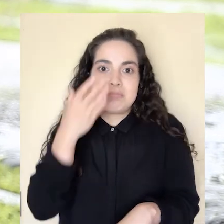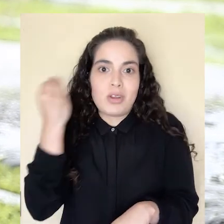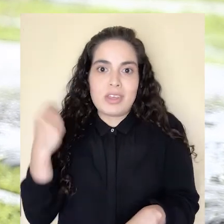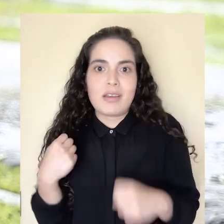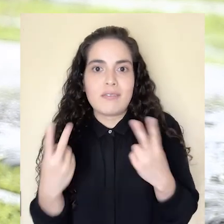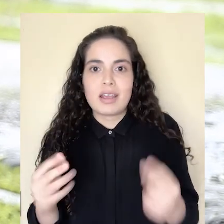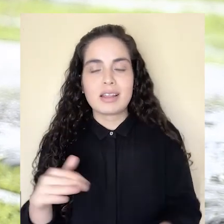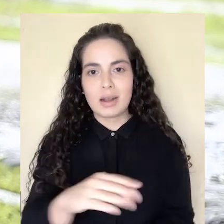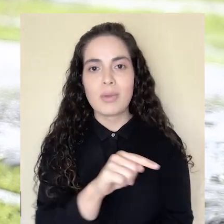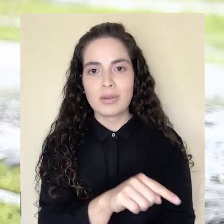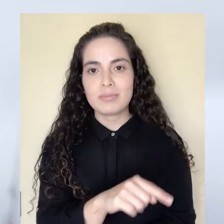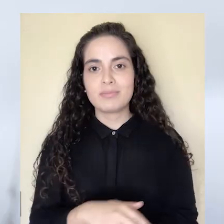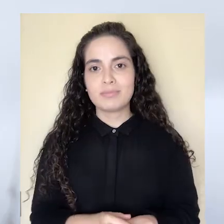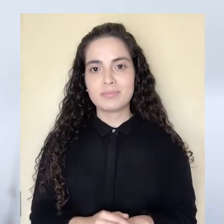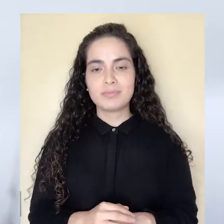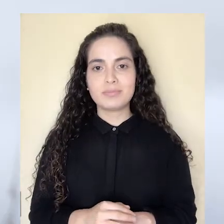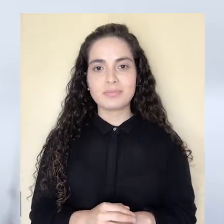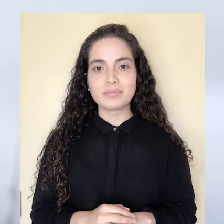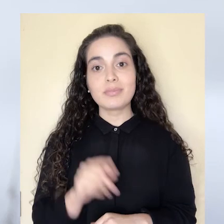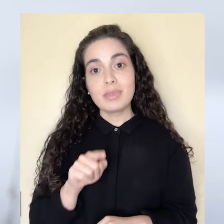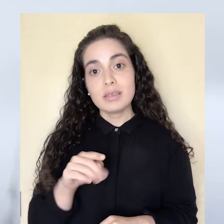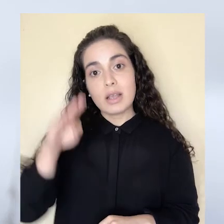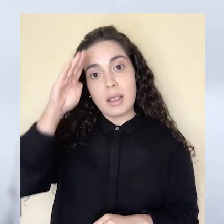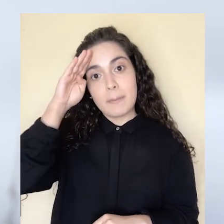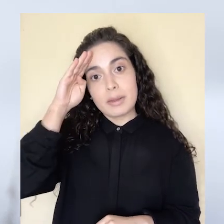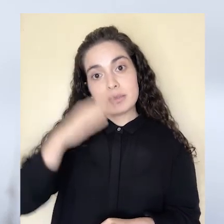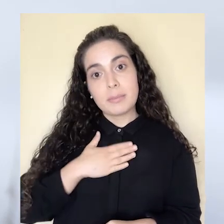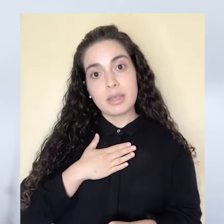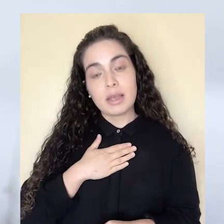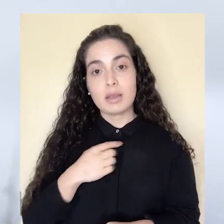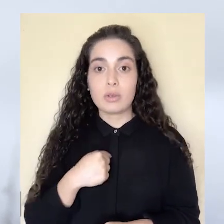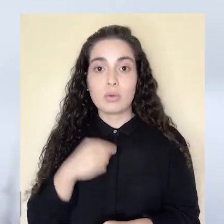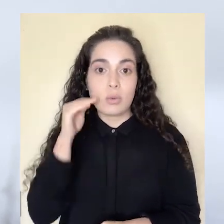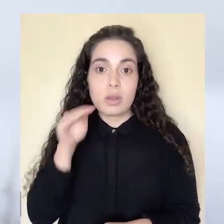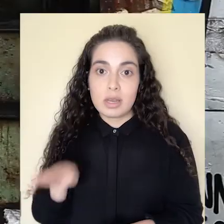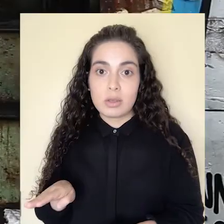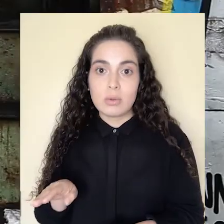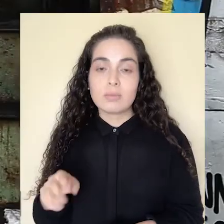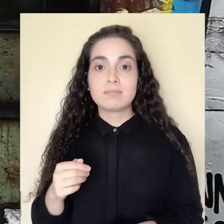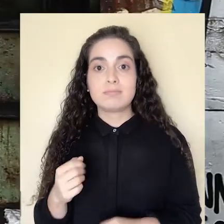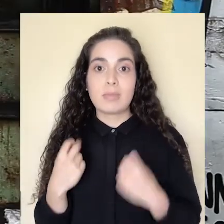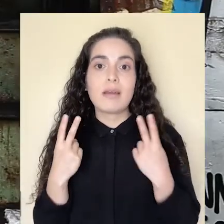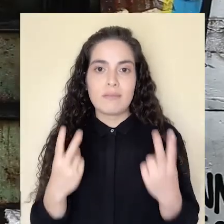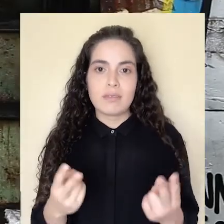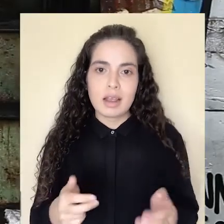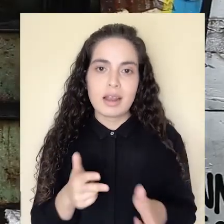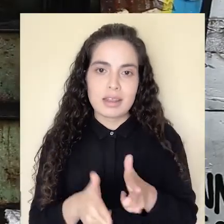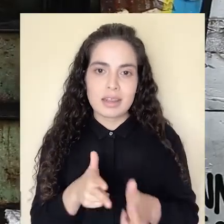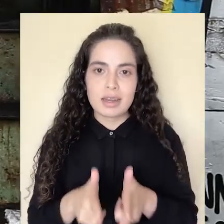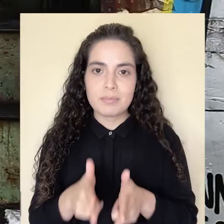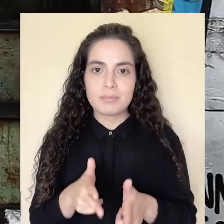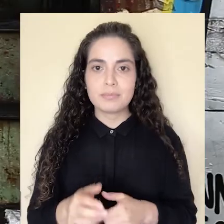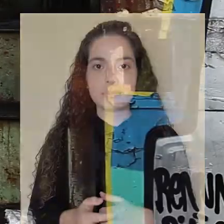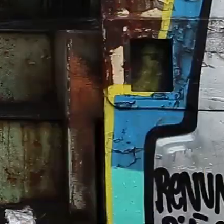Talcahuano. Claro, eso es lo que, la vivencia que tengo de niño de lo que eran los viajes